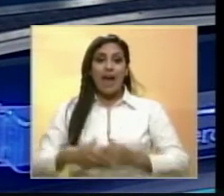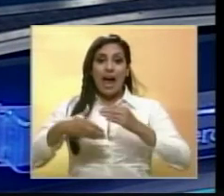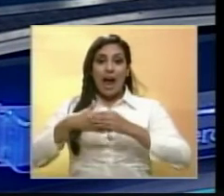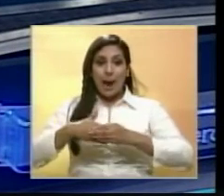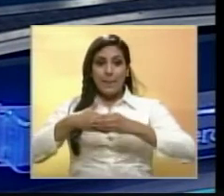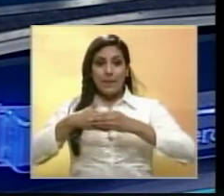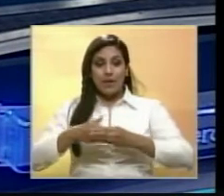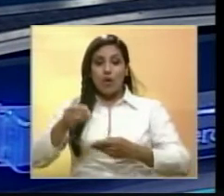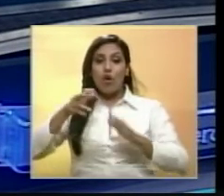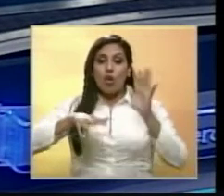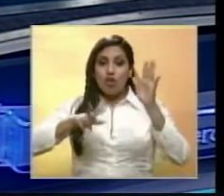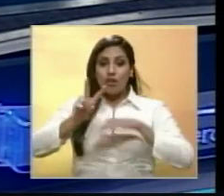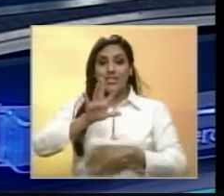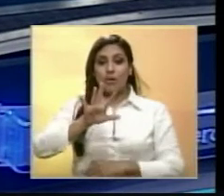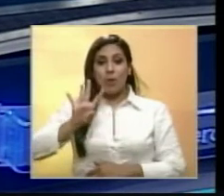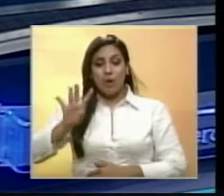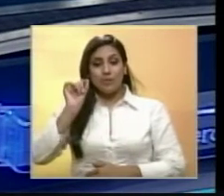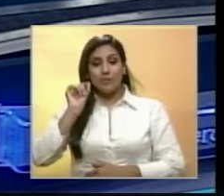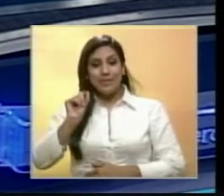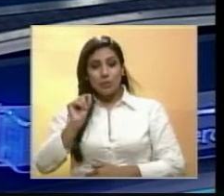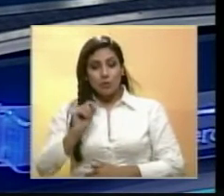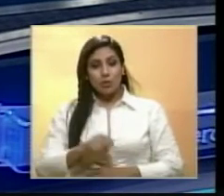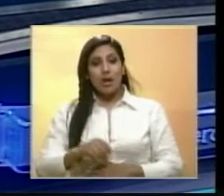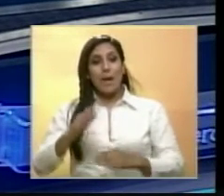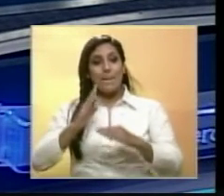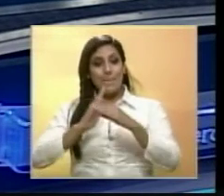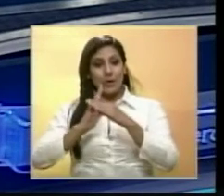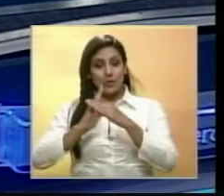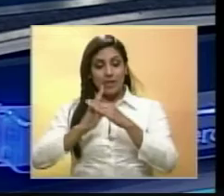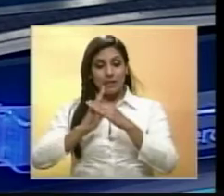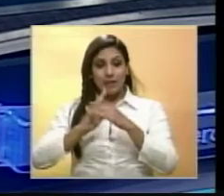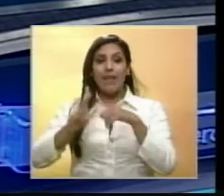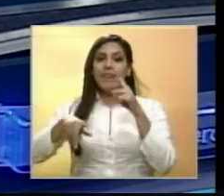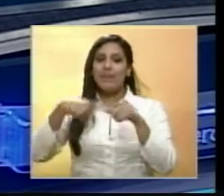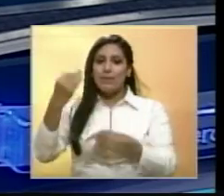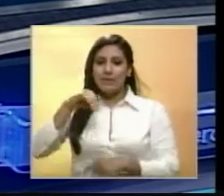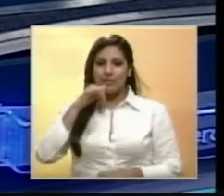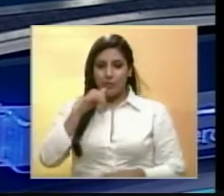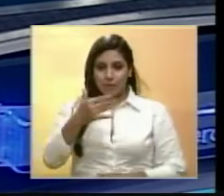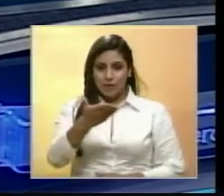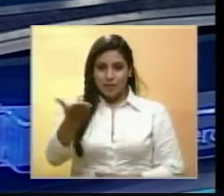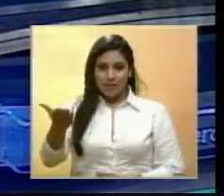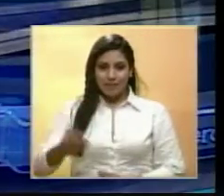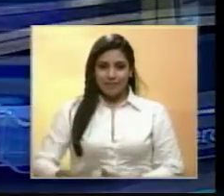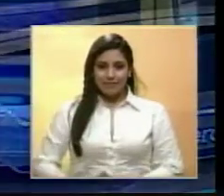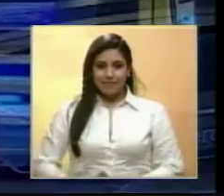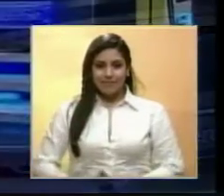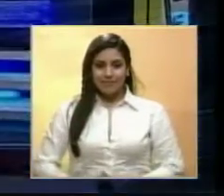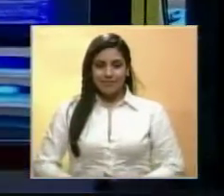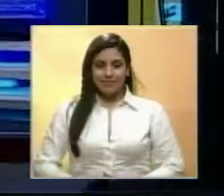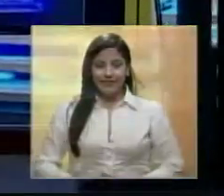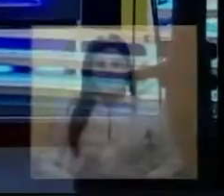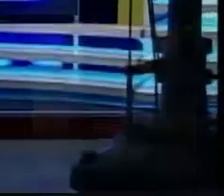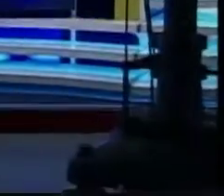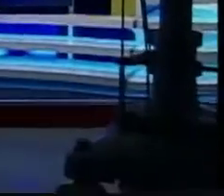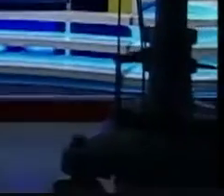Amigos, 12:54 minutos, pausa. Así es, pausa. Al regreso, más información para ustedes.